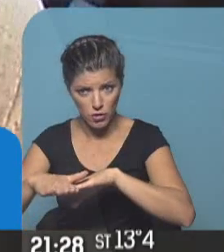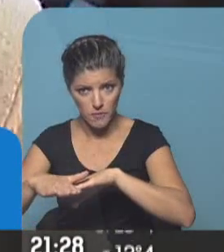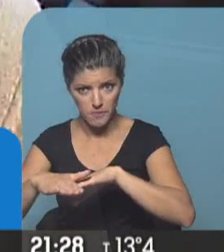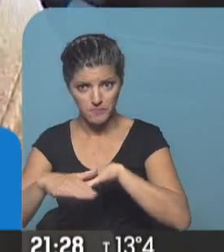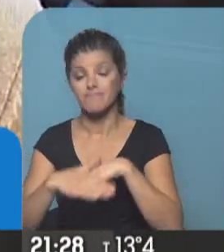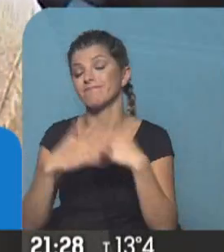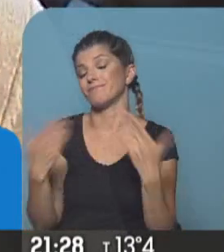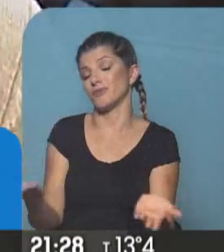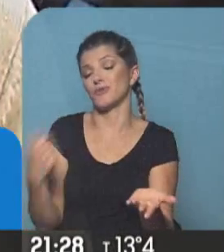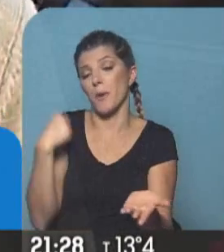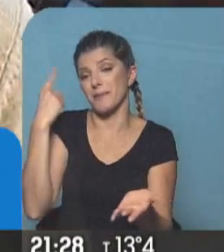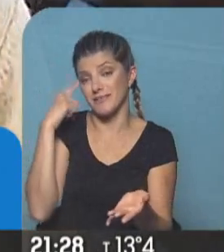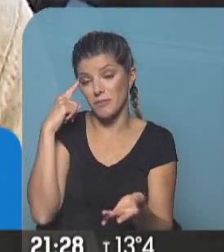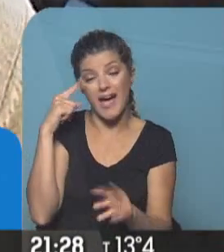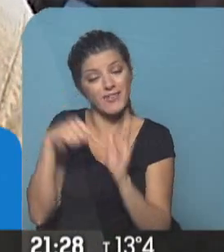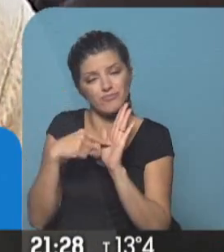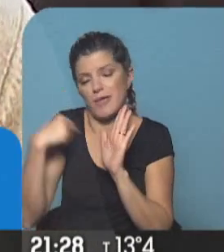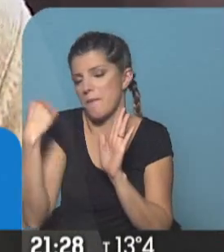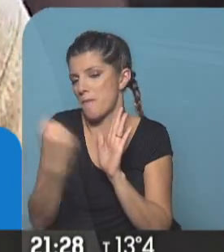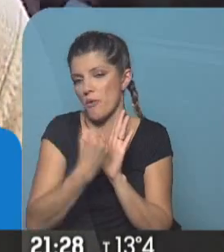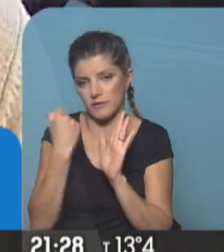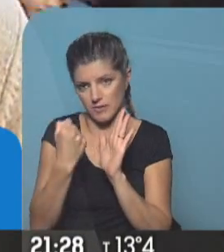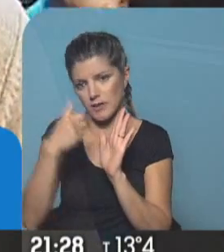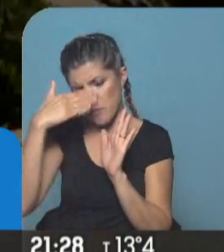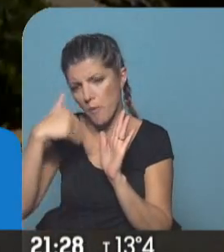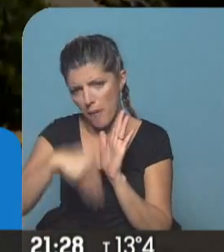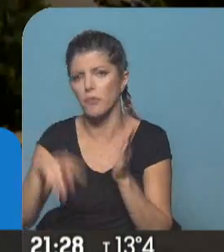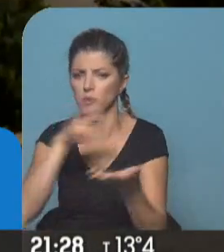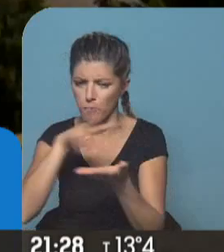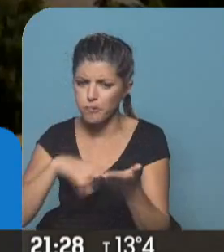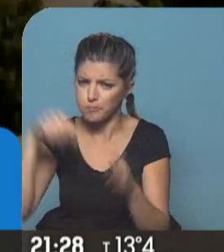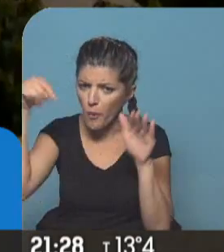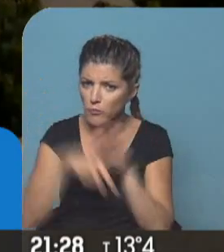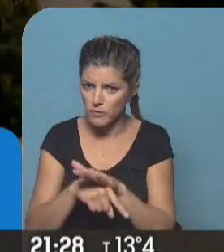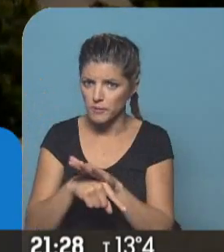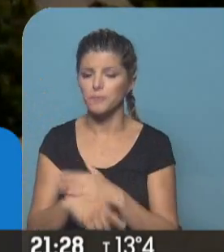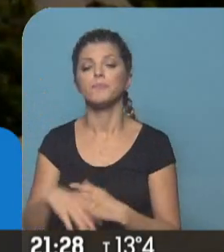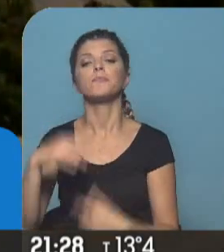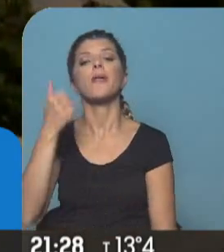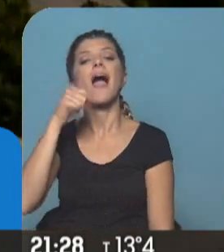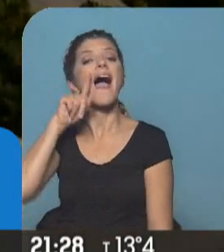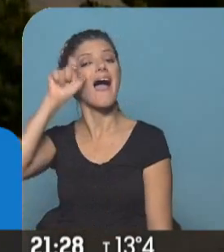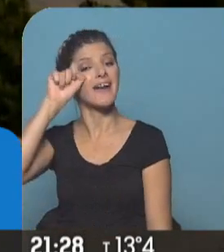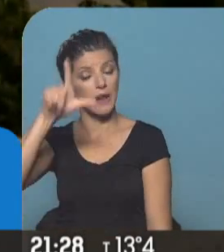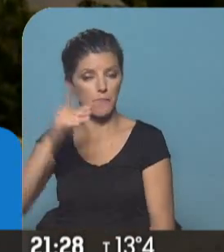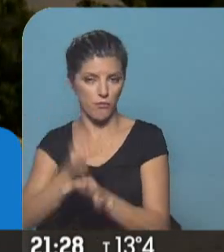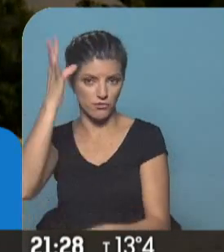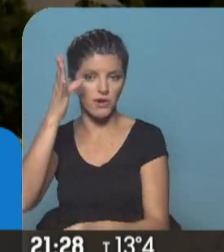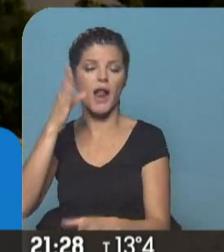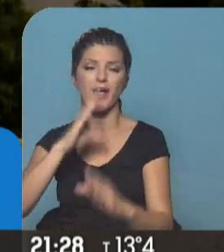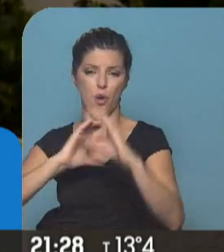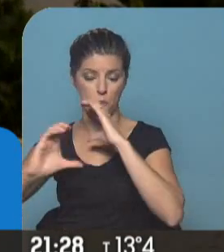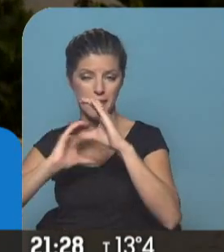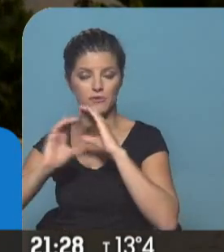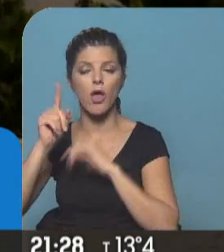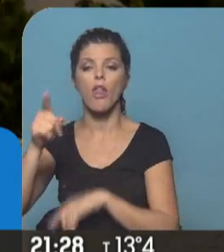cual creemos que es importante. Ya con detalle lo podremos saber mañana o pasado. Ariel Garbarz, especialista en telecomunicaciones, estuvo